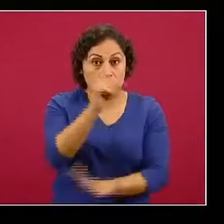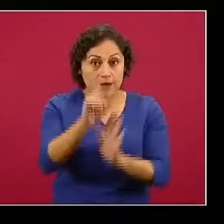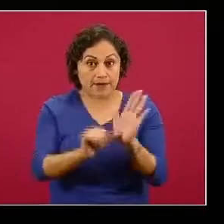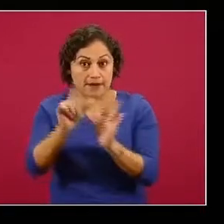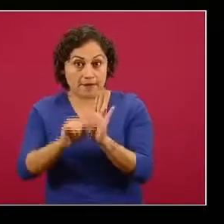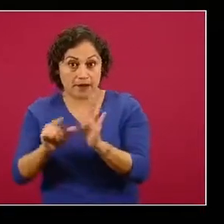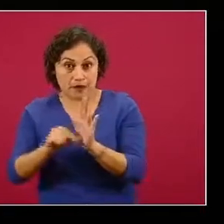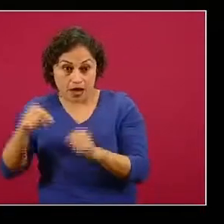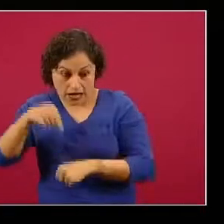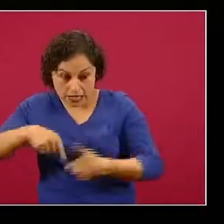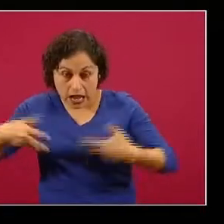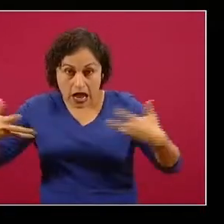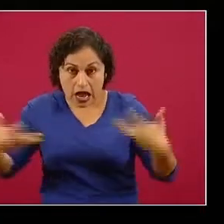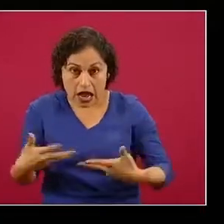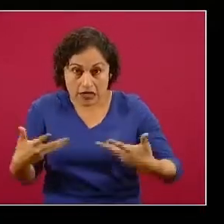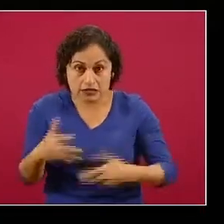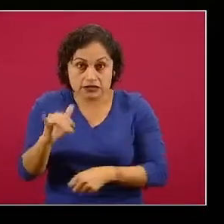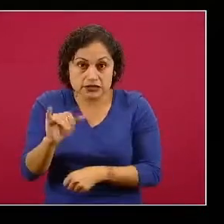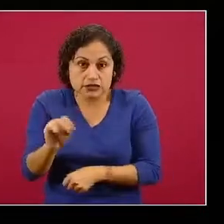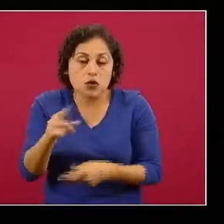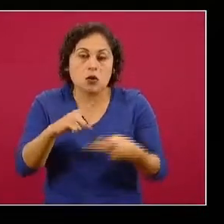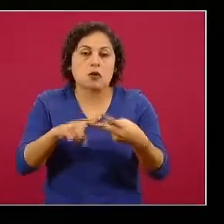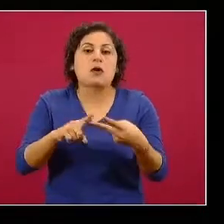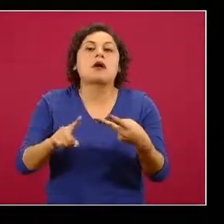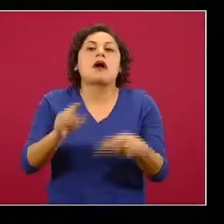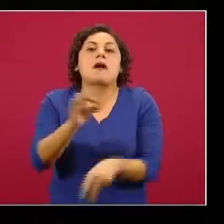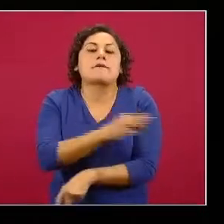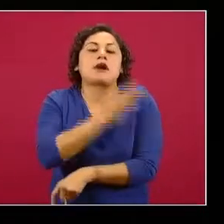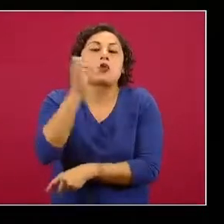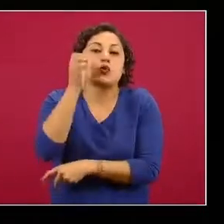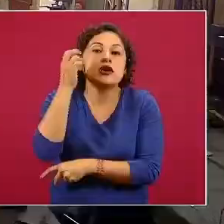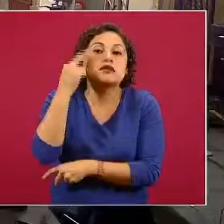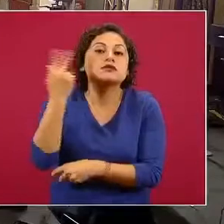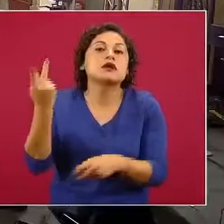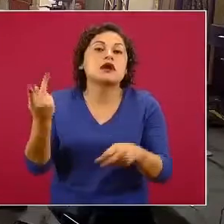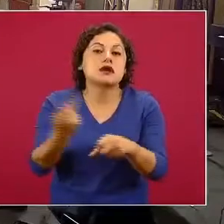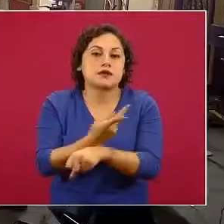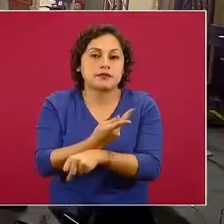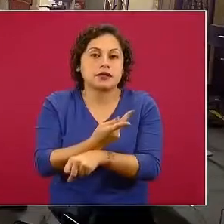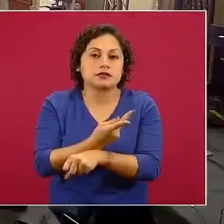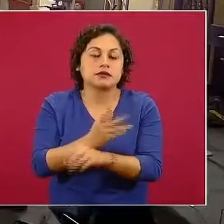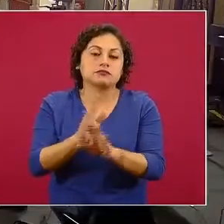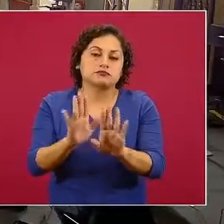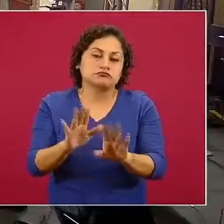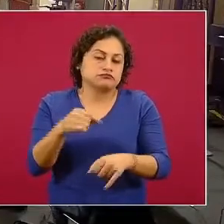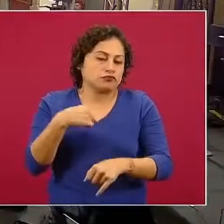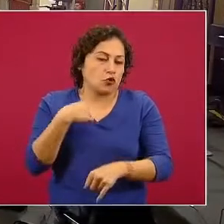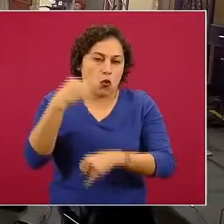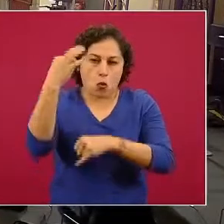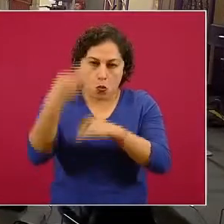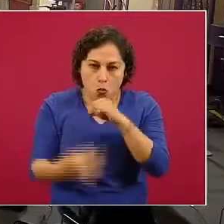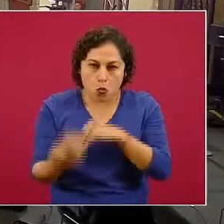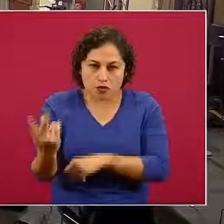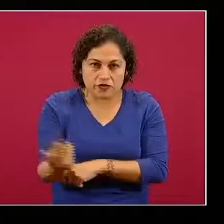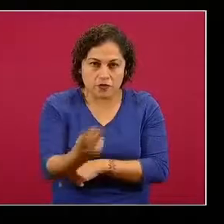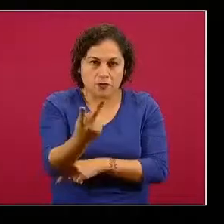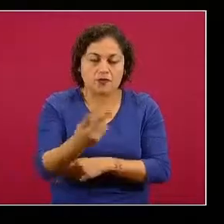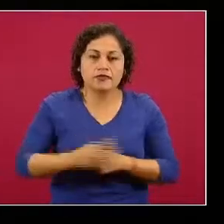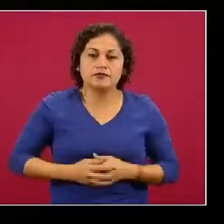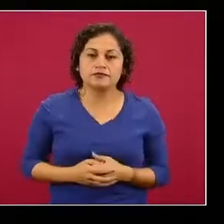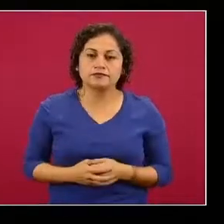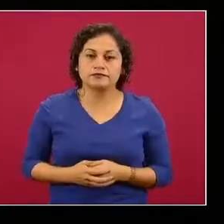así. Sobre la vacuna china, ¿qué está pasando con esta vacuna china? Y nada más por último, usted mostró